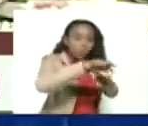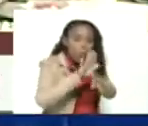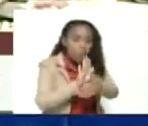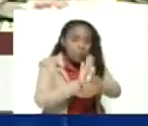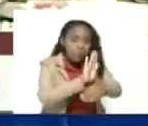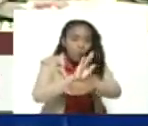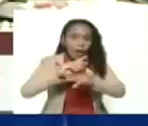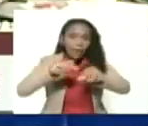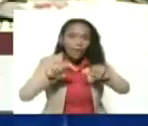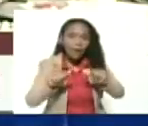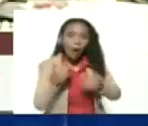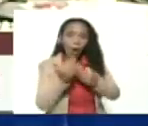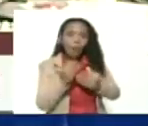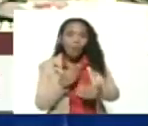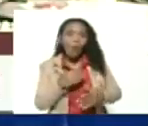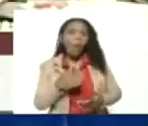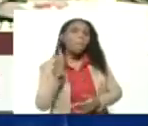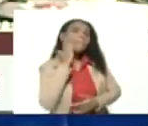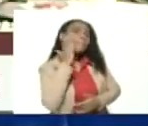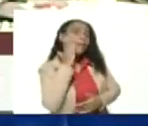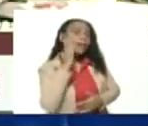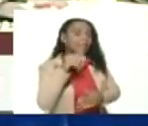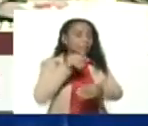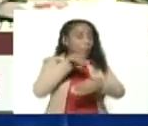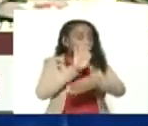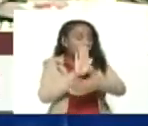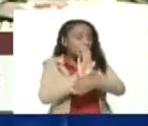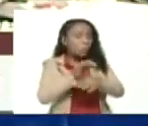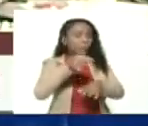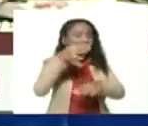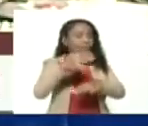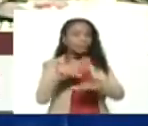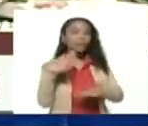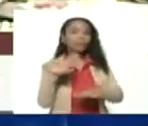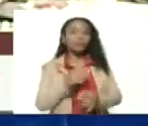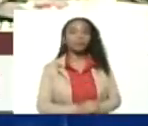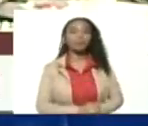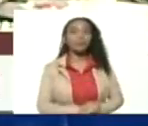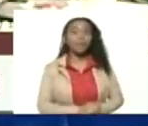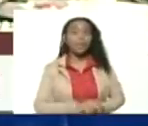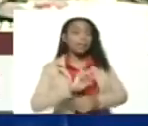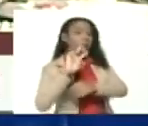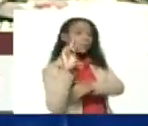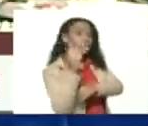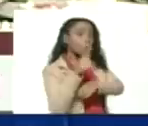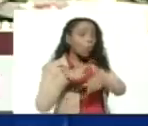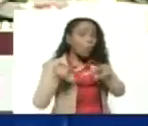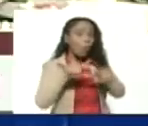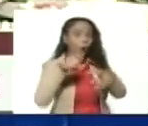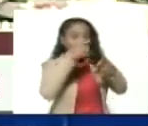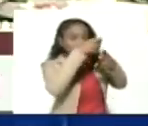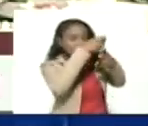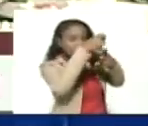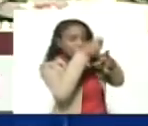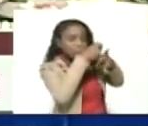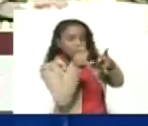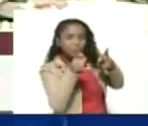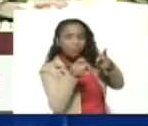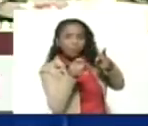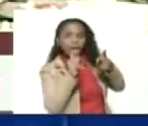la tierra como la Pachamama sagrada que es. En segundo lugar, lo que llaman toda la